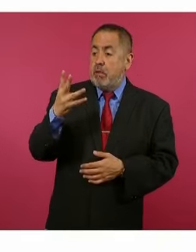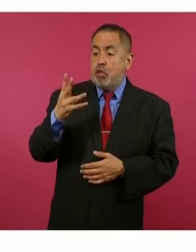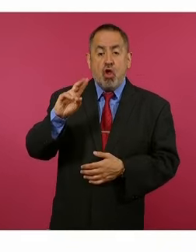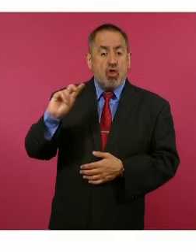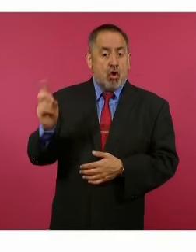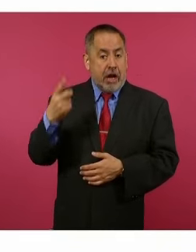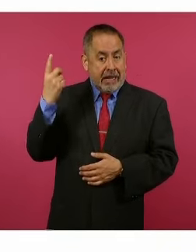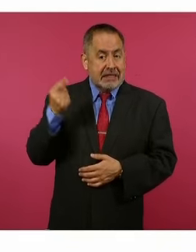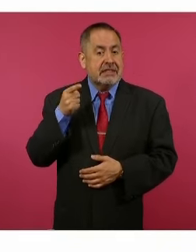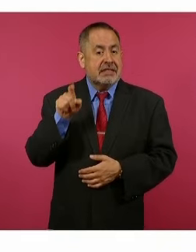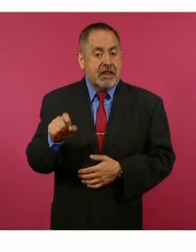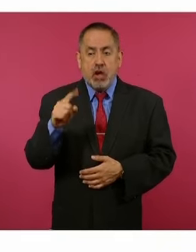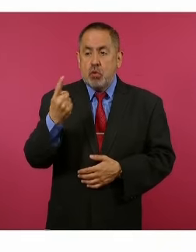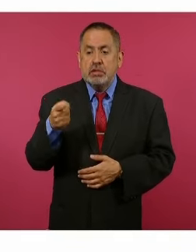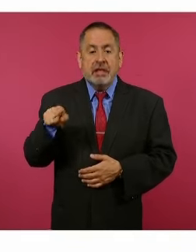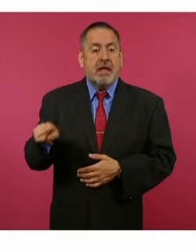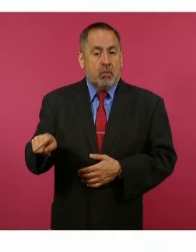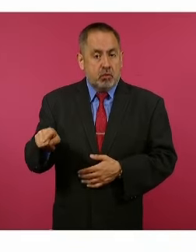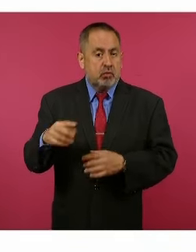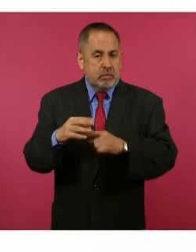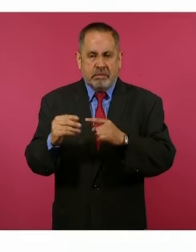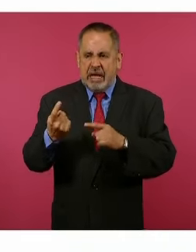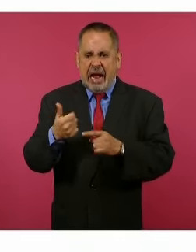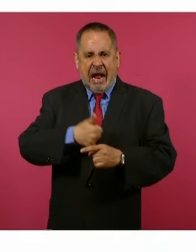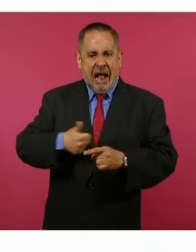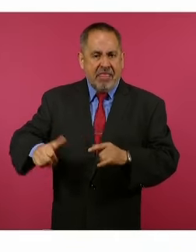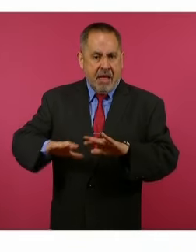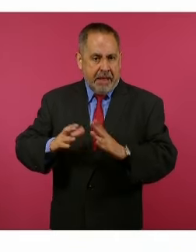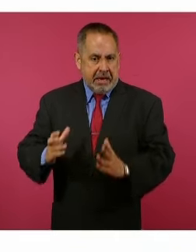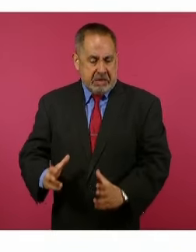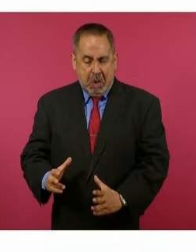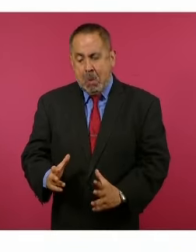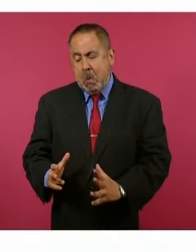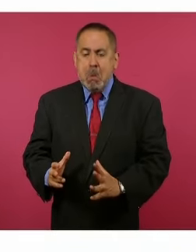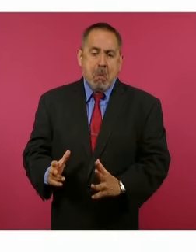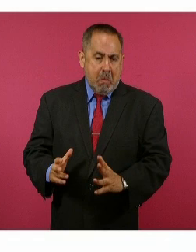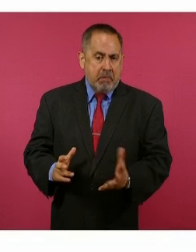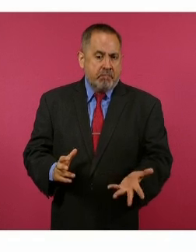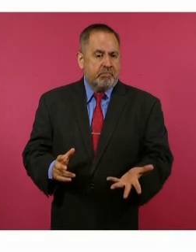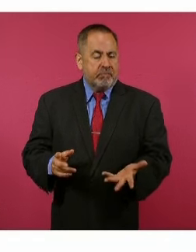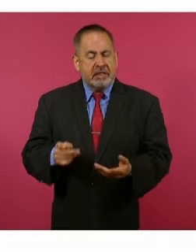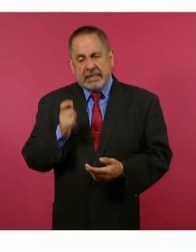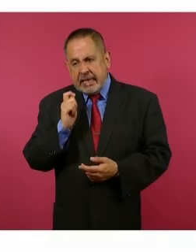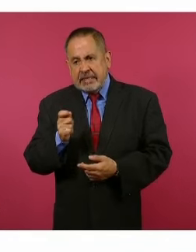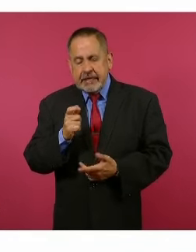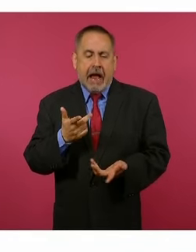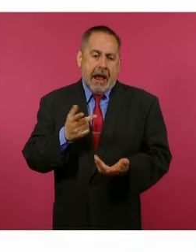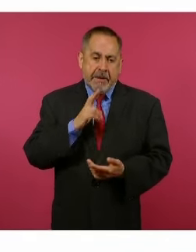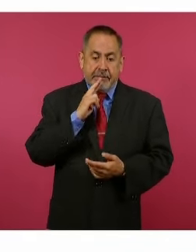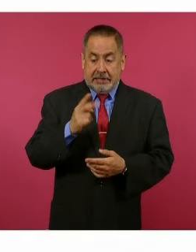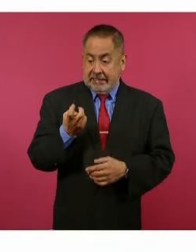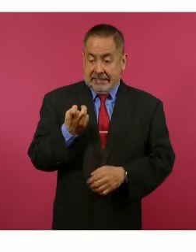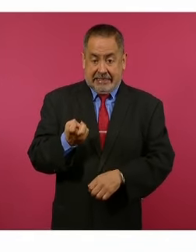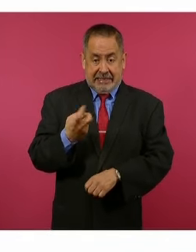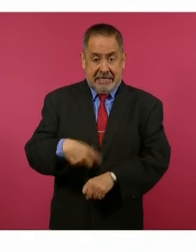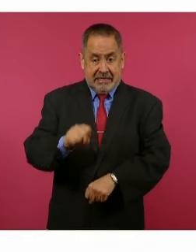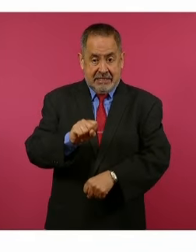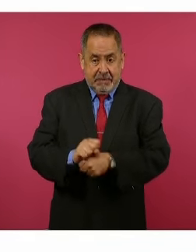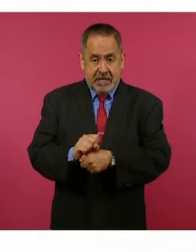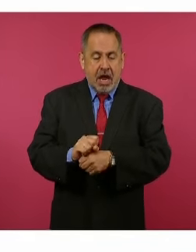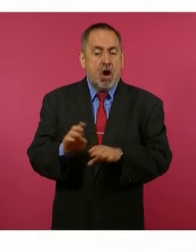7431 por barril y en consecuencia debemos reportar que para esta semana hay